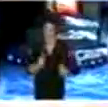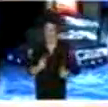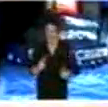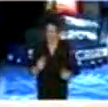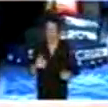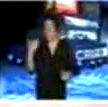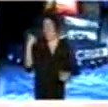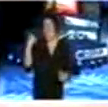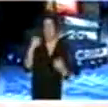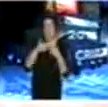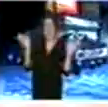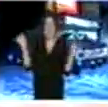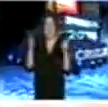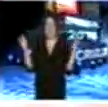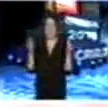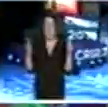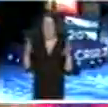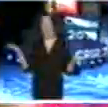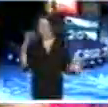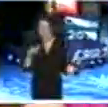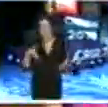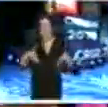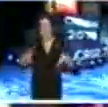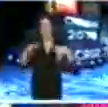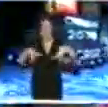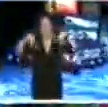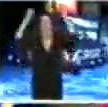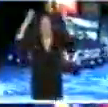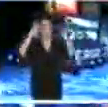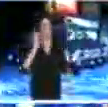Lo inauguré en la avenida de Anagasí.